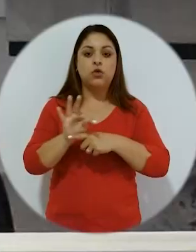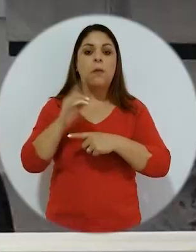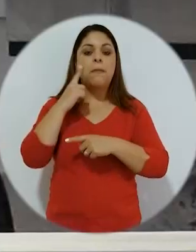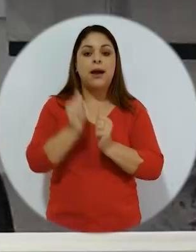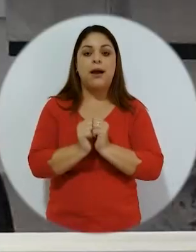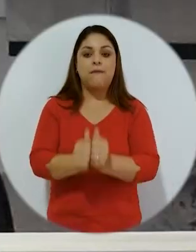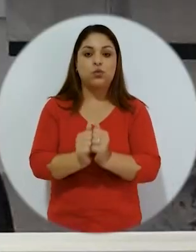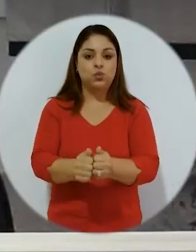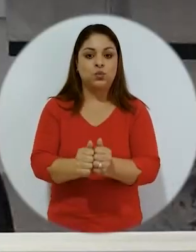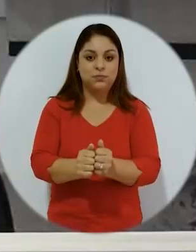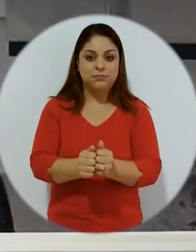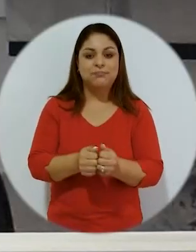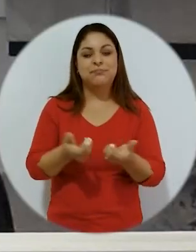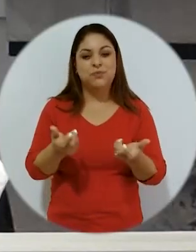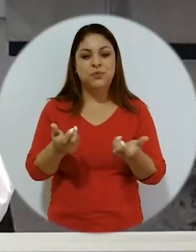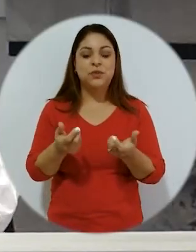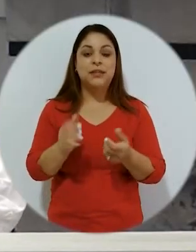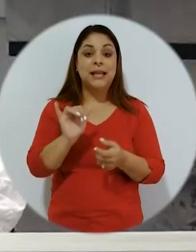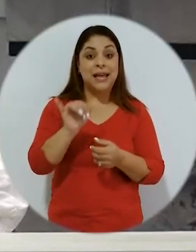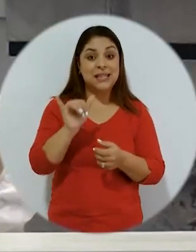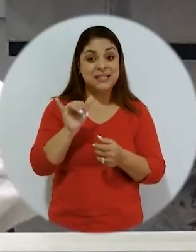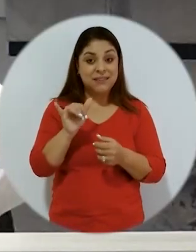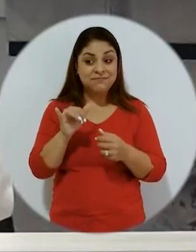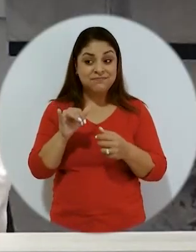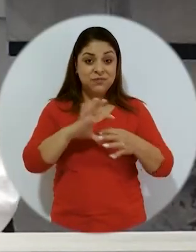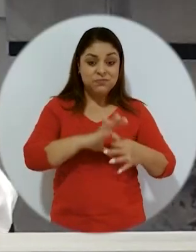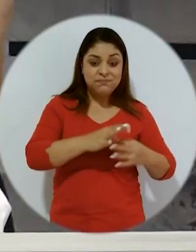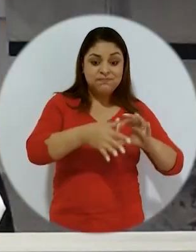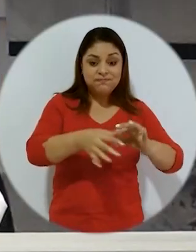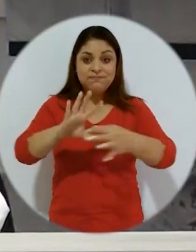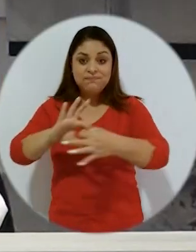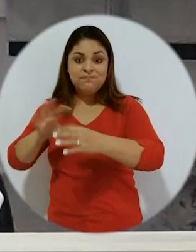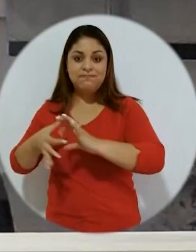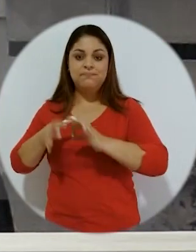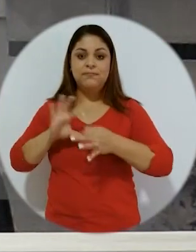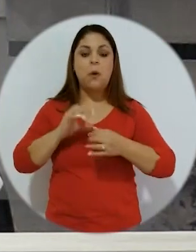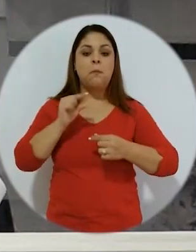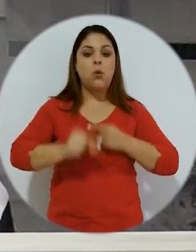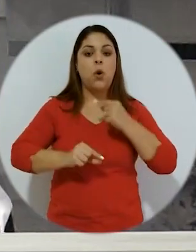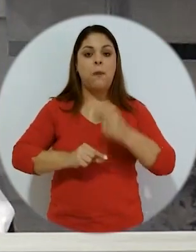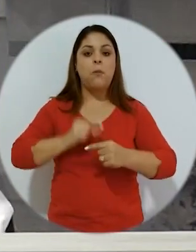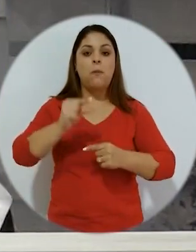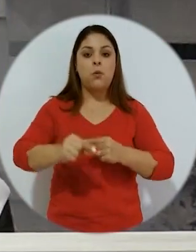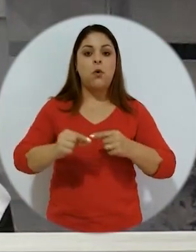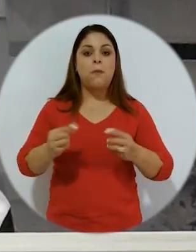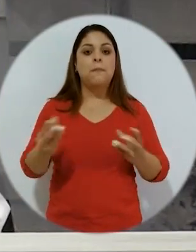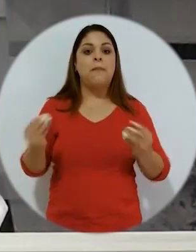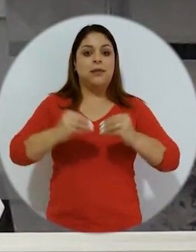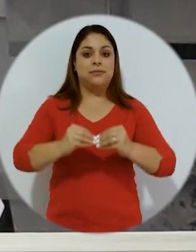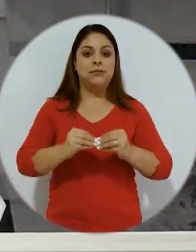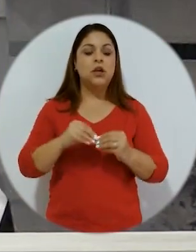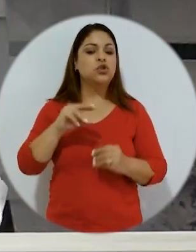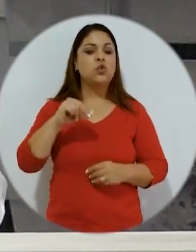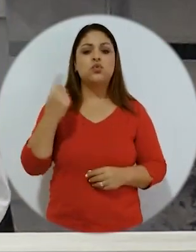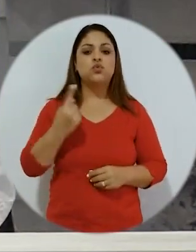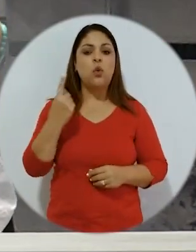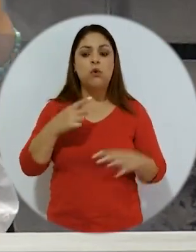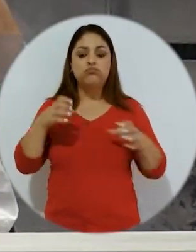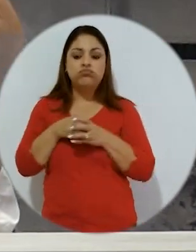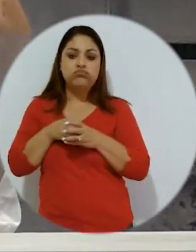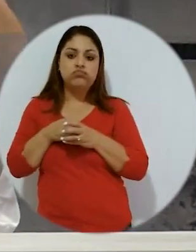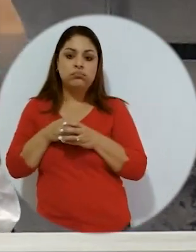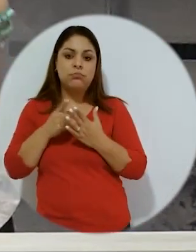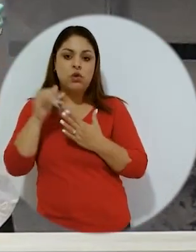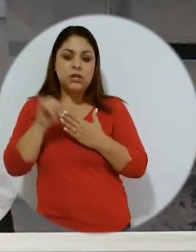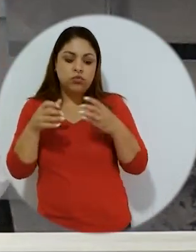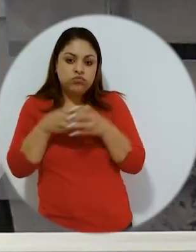tratamientos en equinos, por ejemplo. Entonces, ese tipo de sinergia también tiene que ir surgiendo, ¿verdad? Porque no podemos